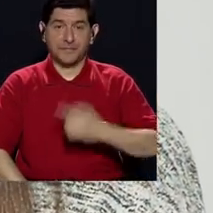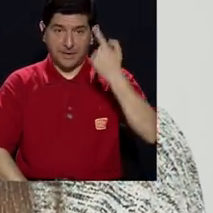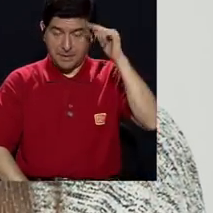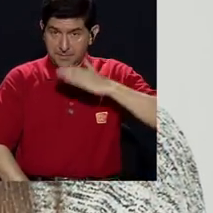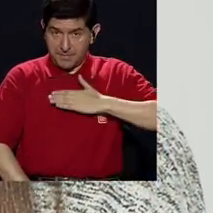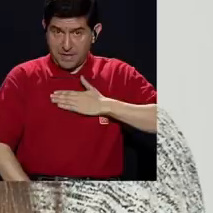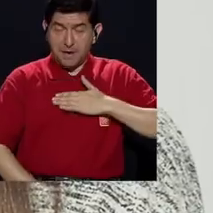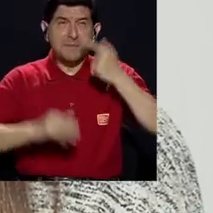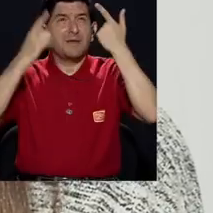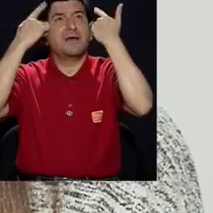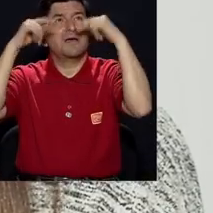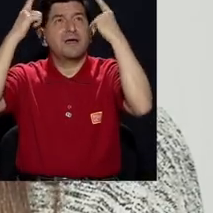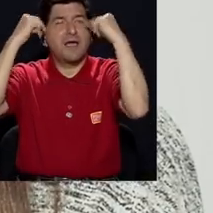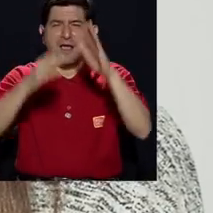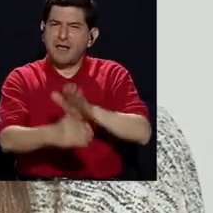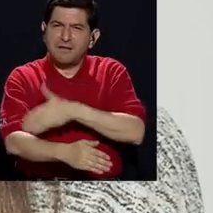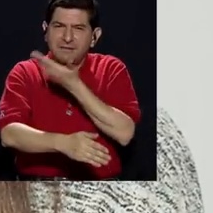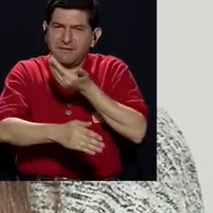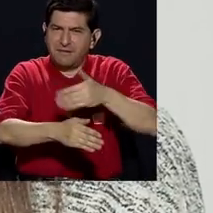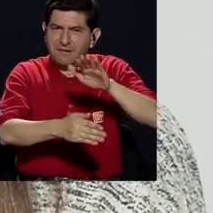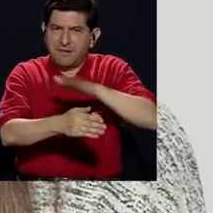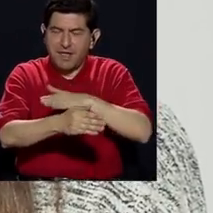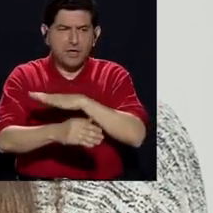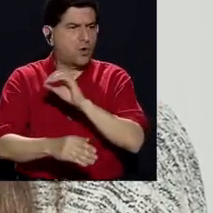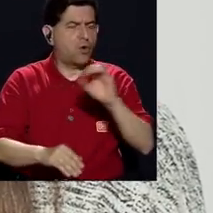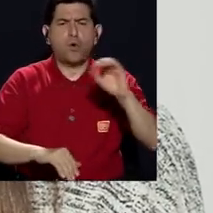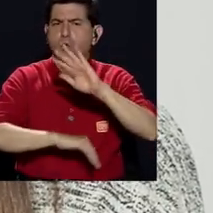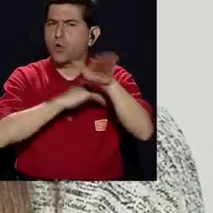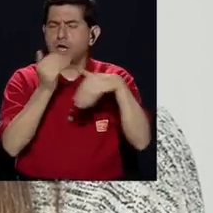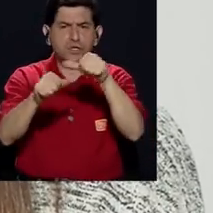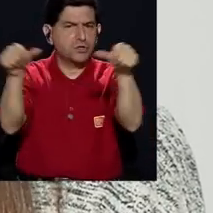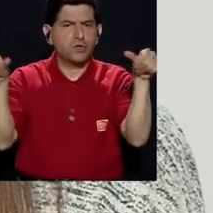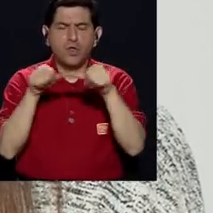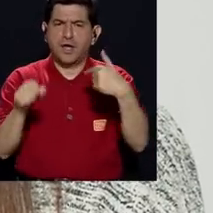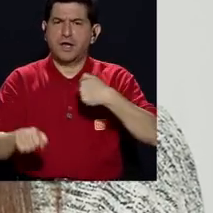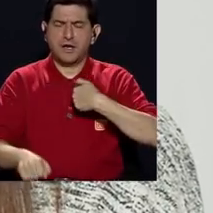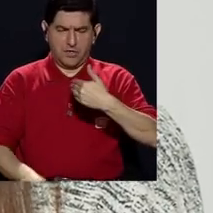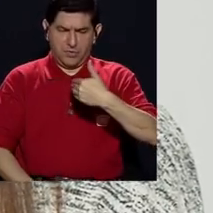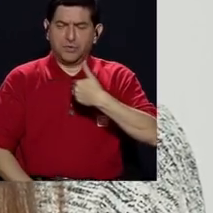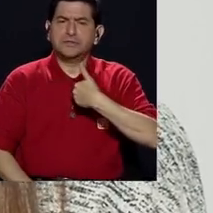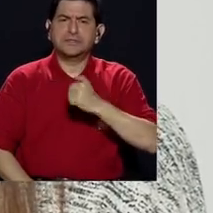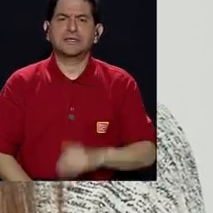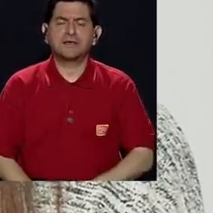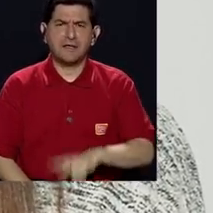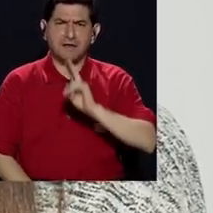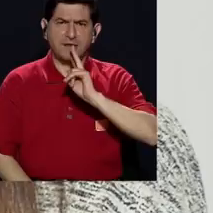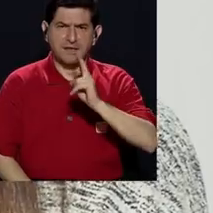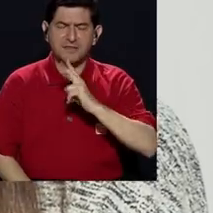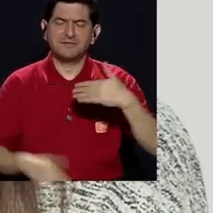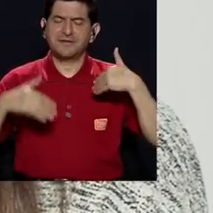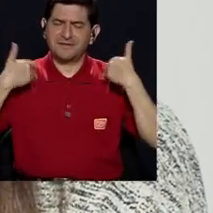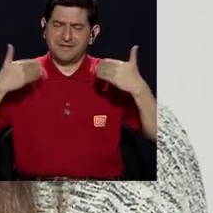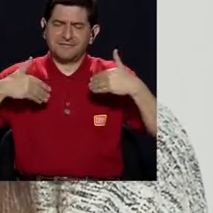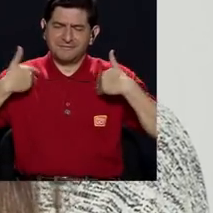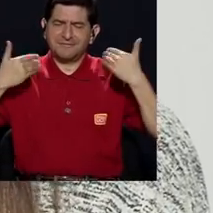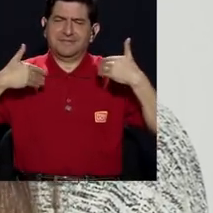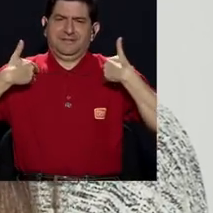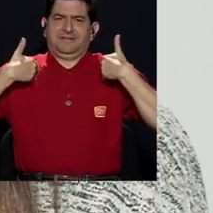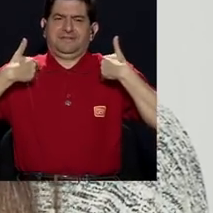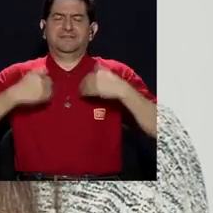para mí el éxito en la música o en cualquier disciplina que uno tenga es realmente ser feliz